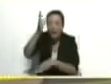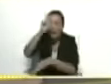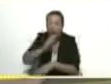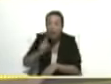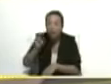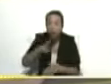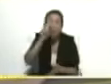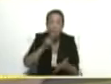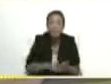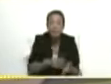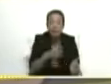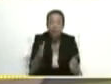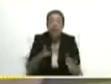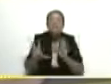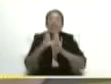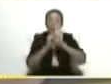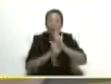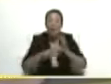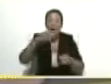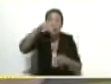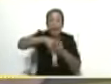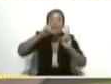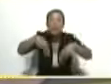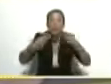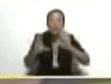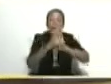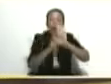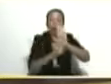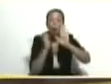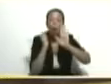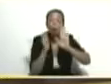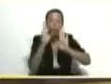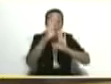porque así se planteó en la constituyente, aquí veo varios constituyentes,